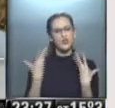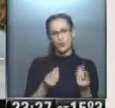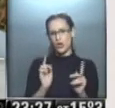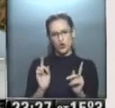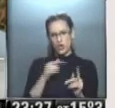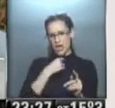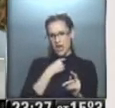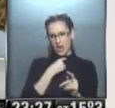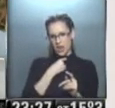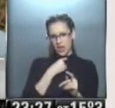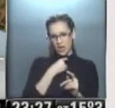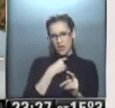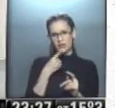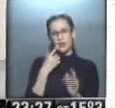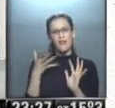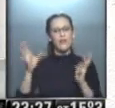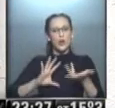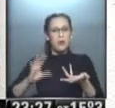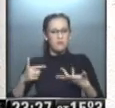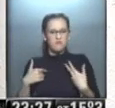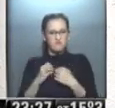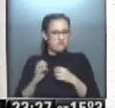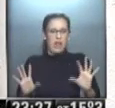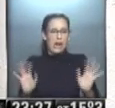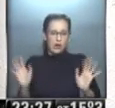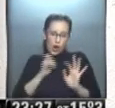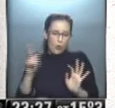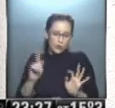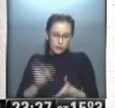por considerarlo un burdo manotazo desde el oportunismo.